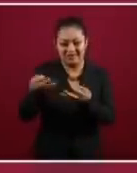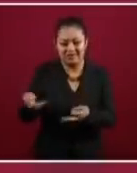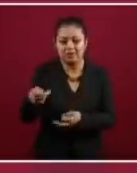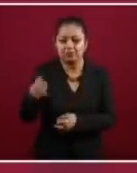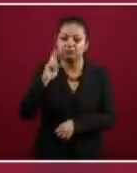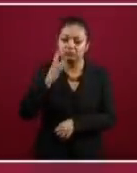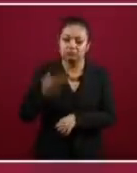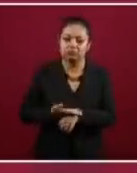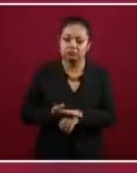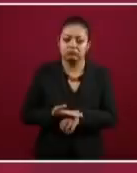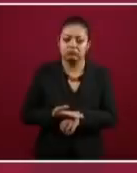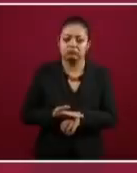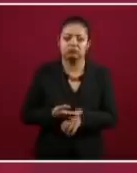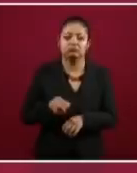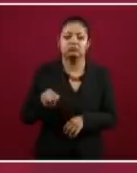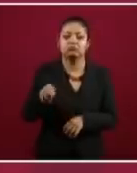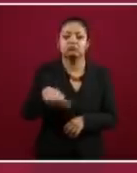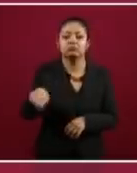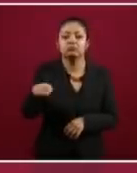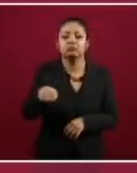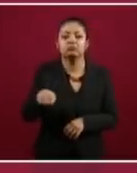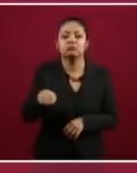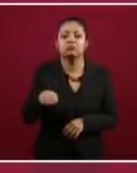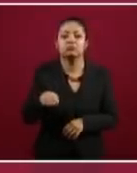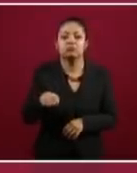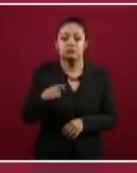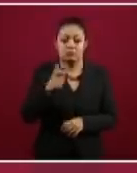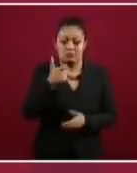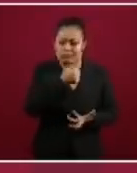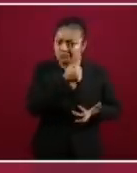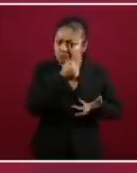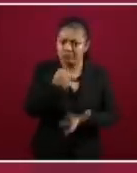y están recibiendo recursos como nunca.